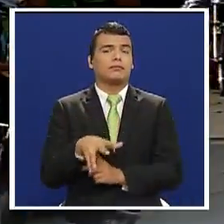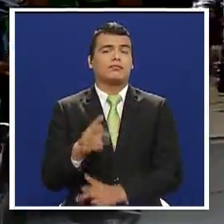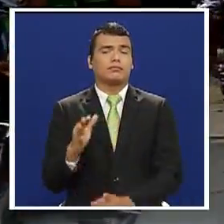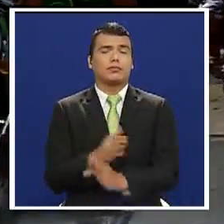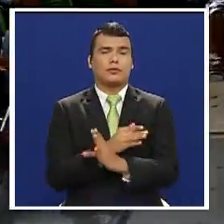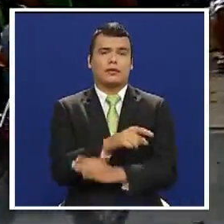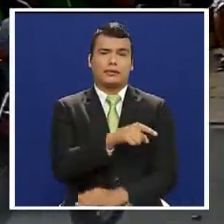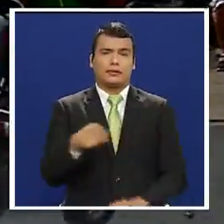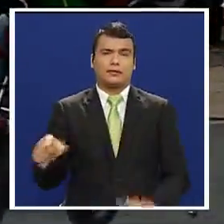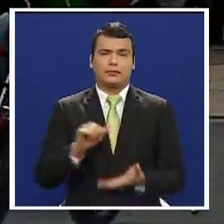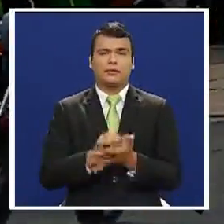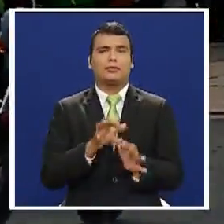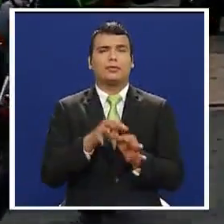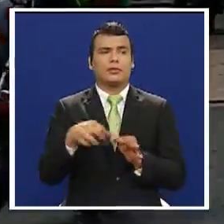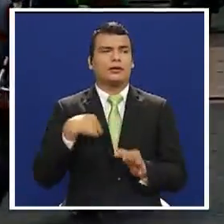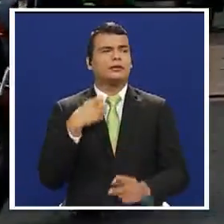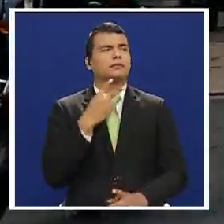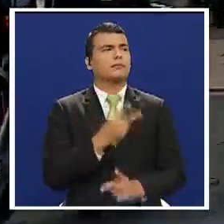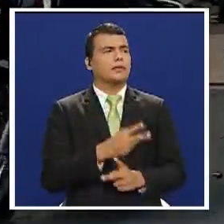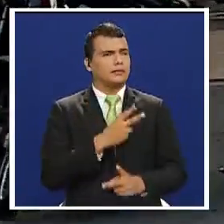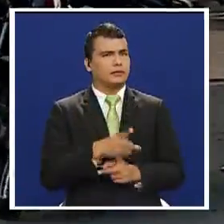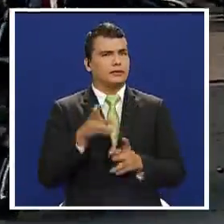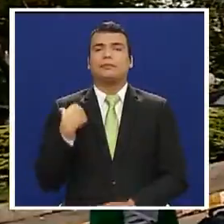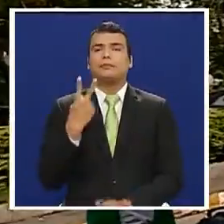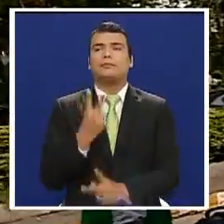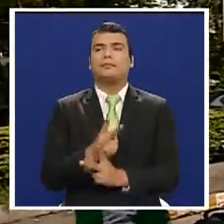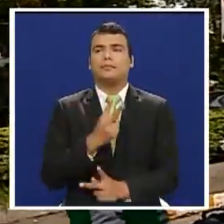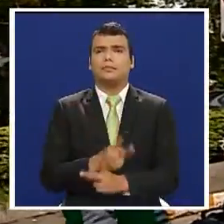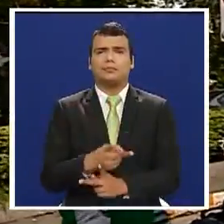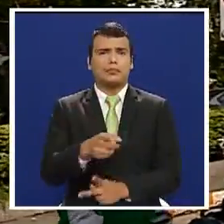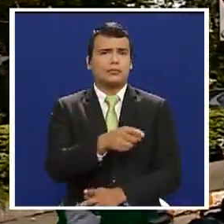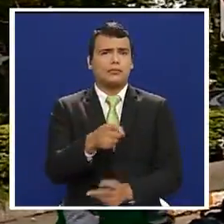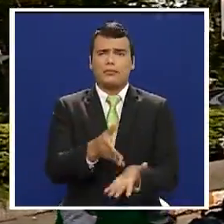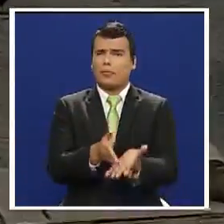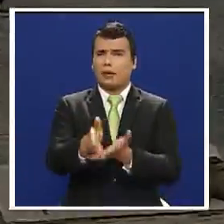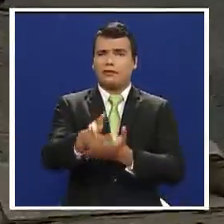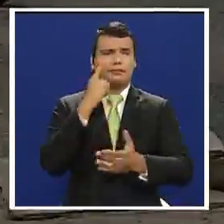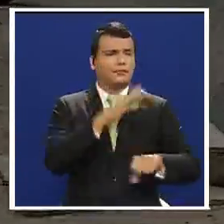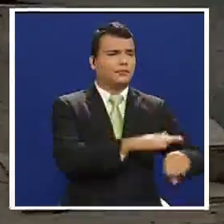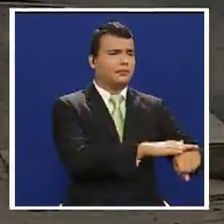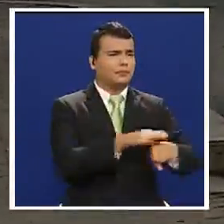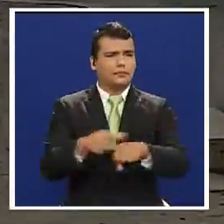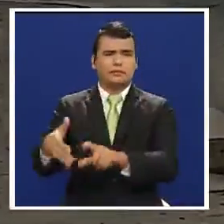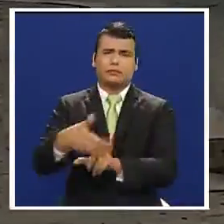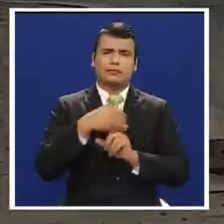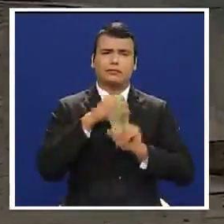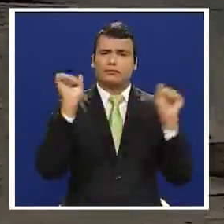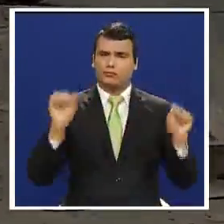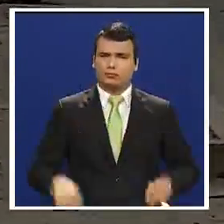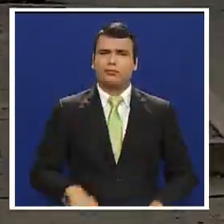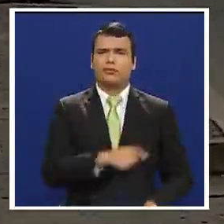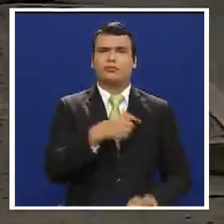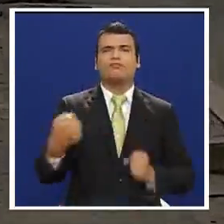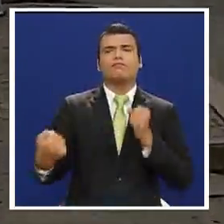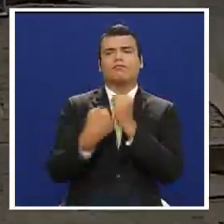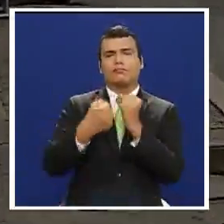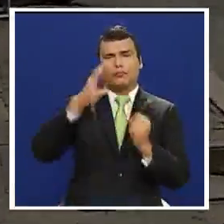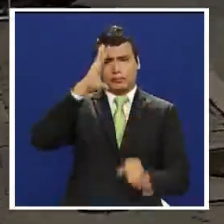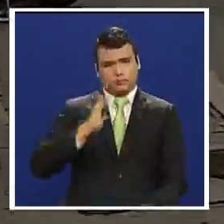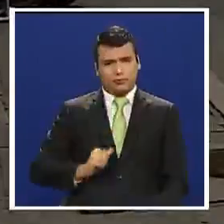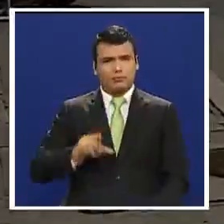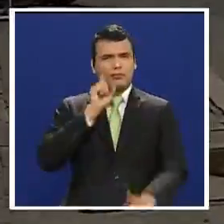de receptar la pobreza o las dificultades de orden público, producto del conflicto armado, pues aquí se han generado